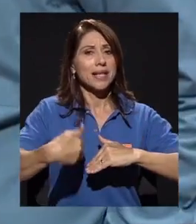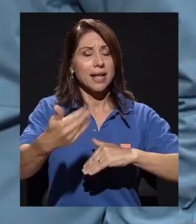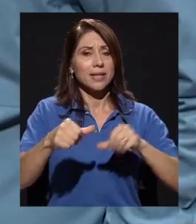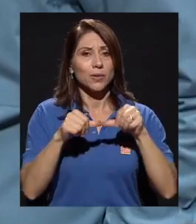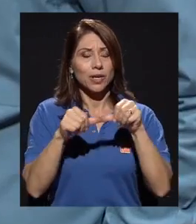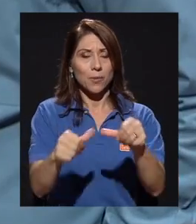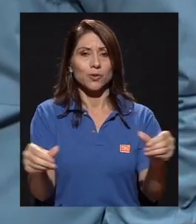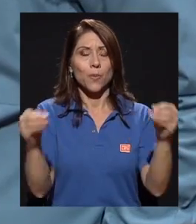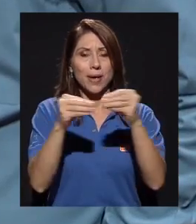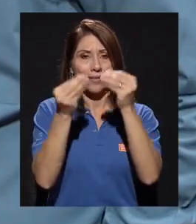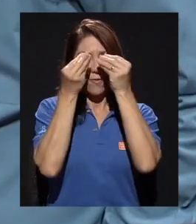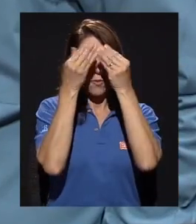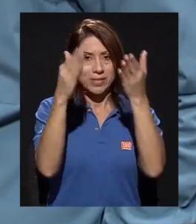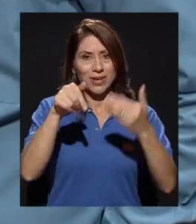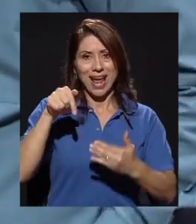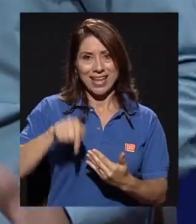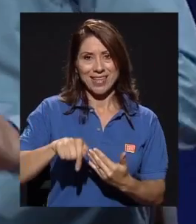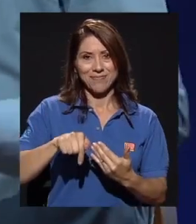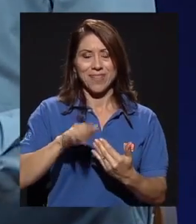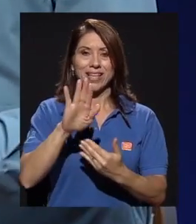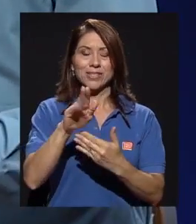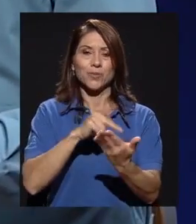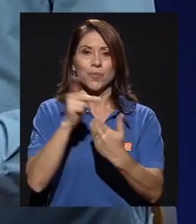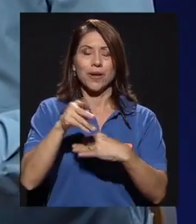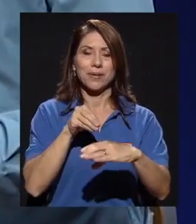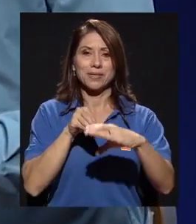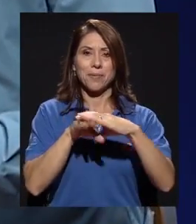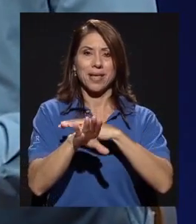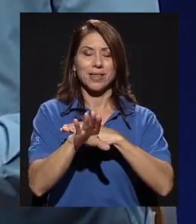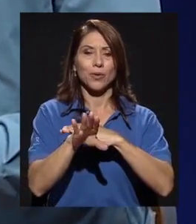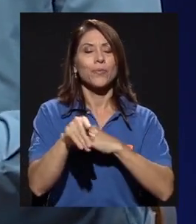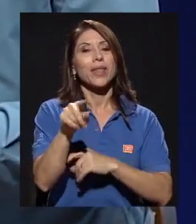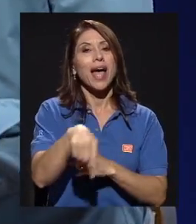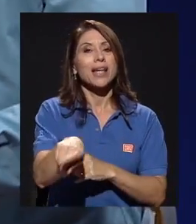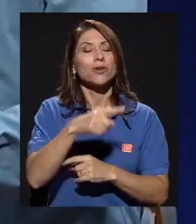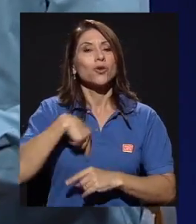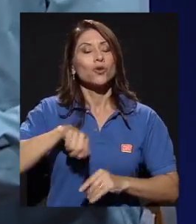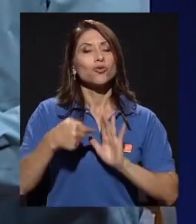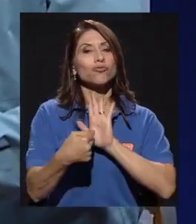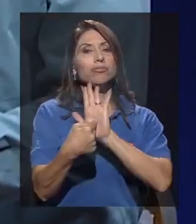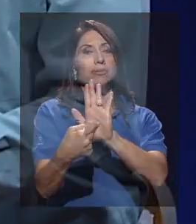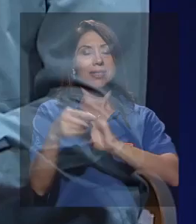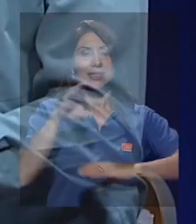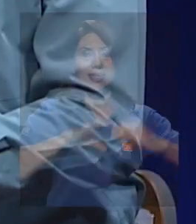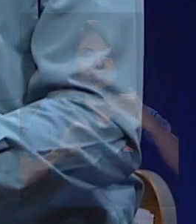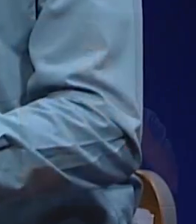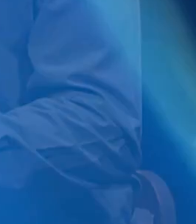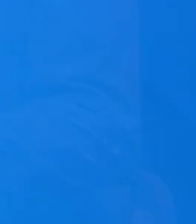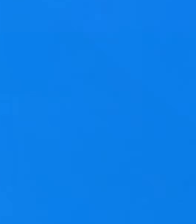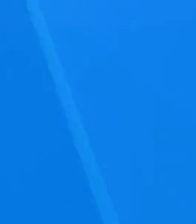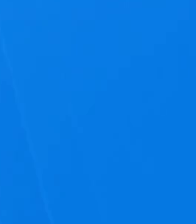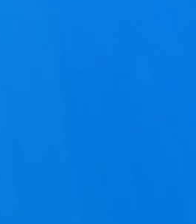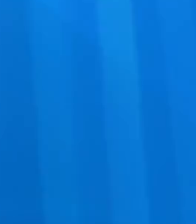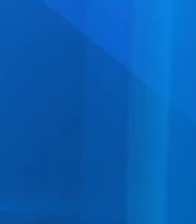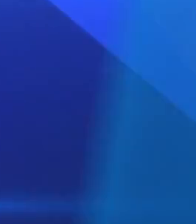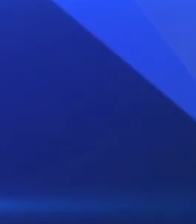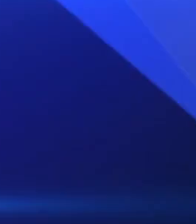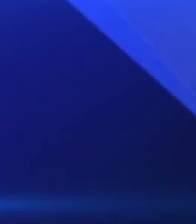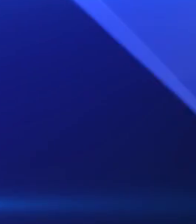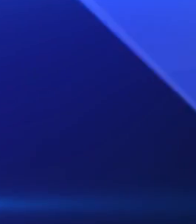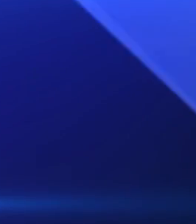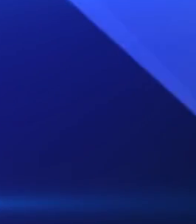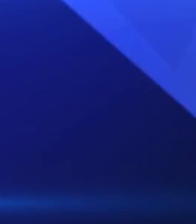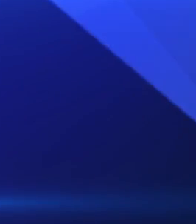adelante continuamos con más información aquí en su telerevista espectro en donde los llevamos por el camino de la ciencia y la